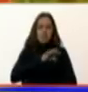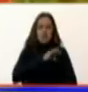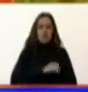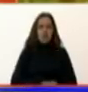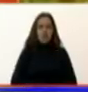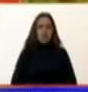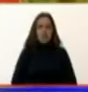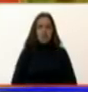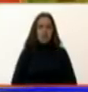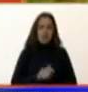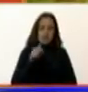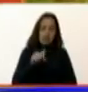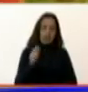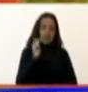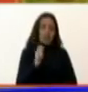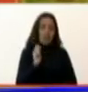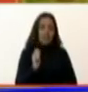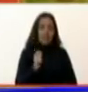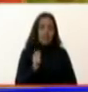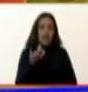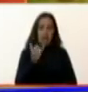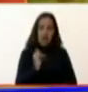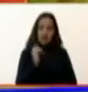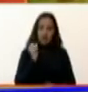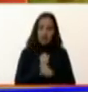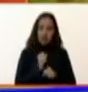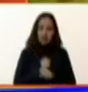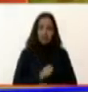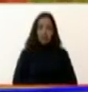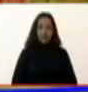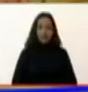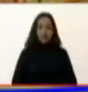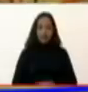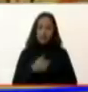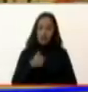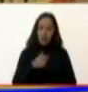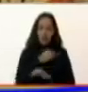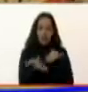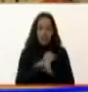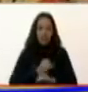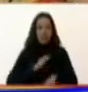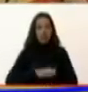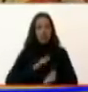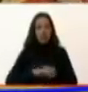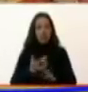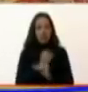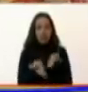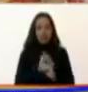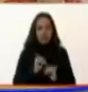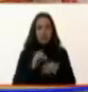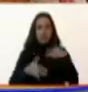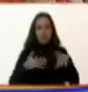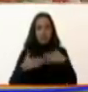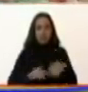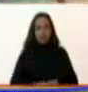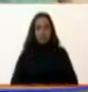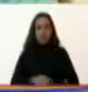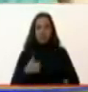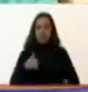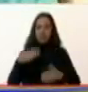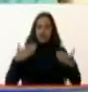gran tarea que tenemos por delante, la vamos a hacer. Estoy feliz de la culminación de este evento, presidente, y me congratulo haber